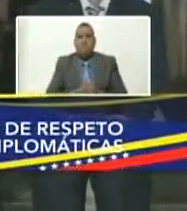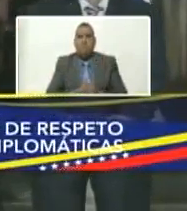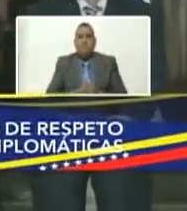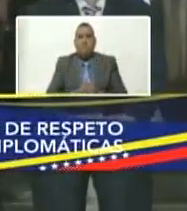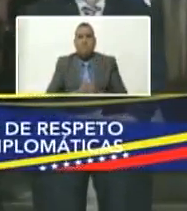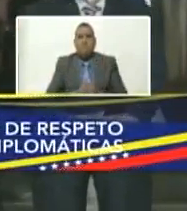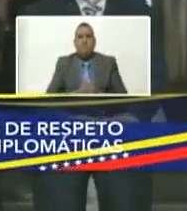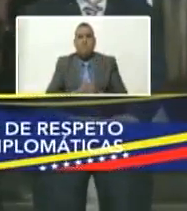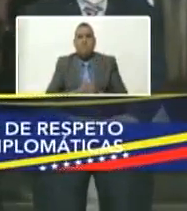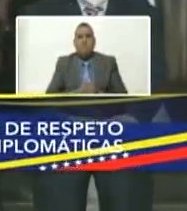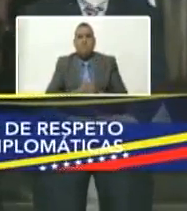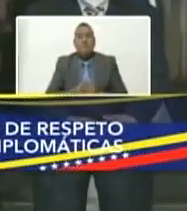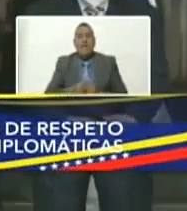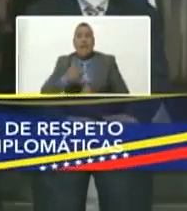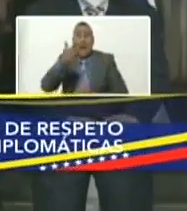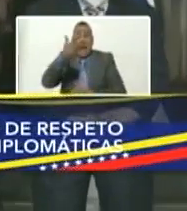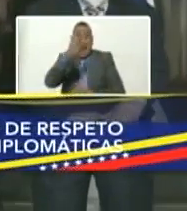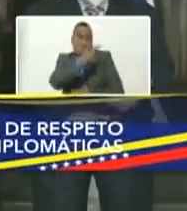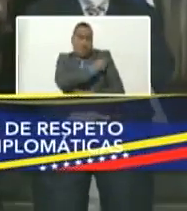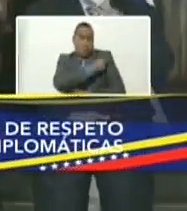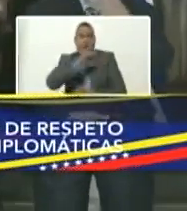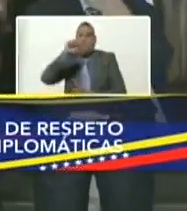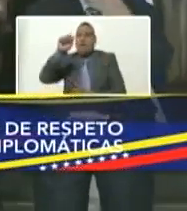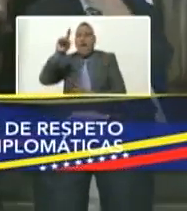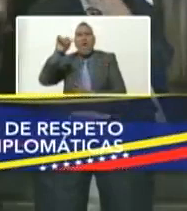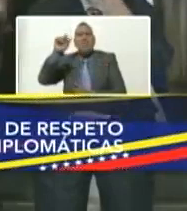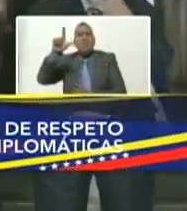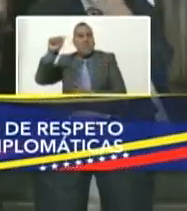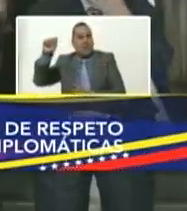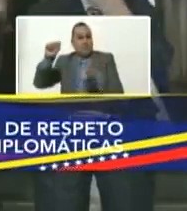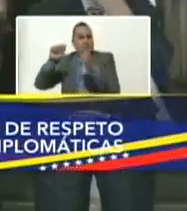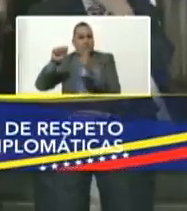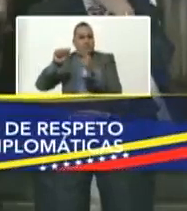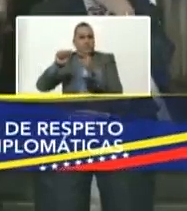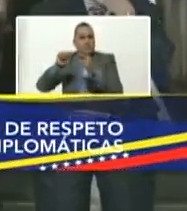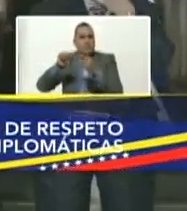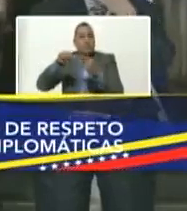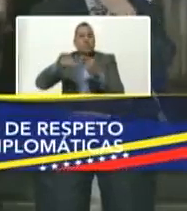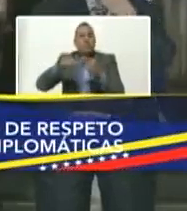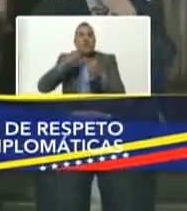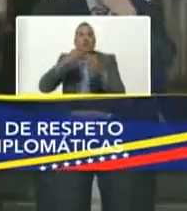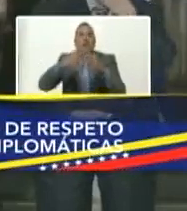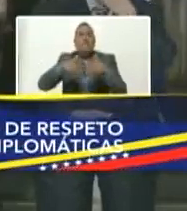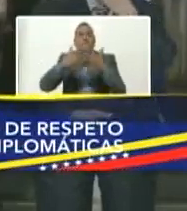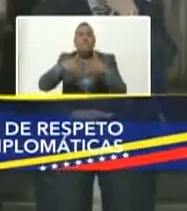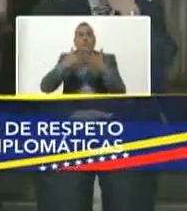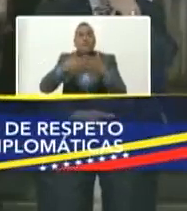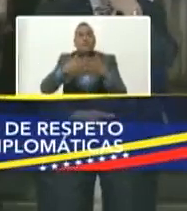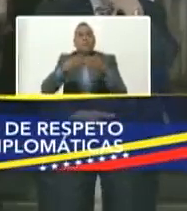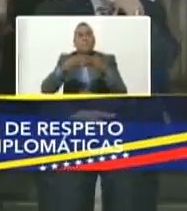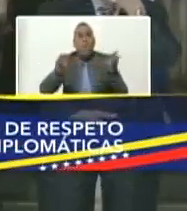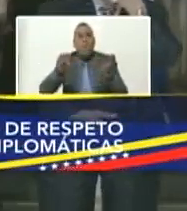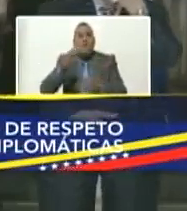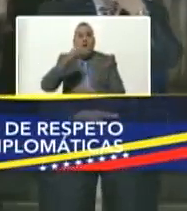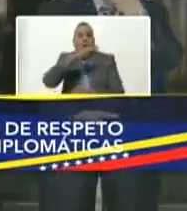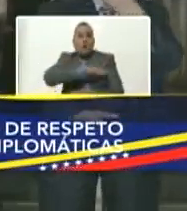se va a producir las vacunas Abdala en una planta pública, en una empresa pública